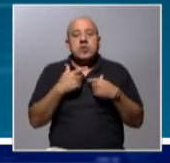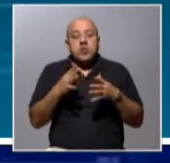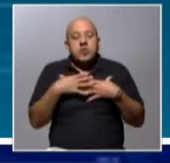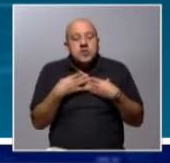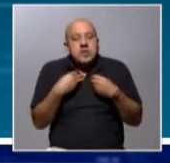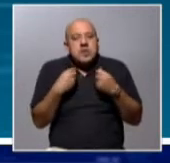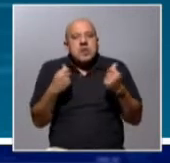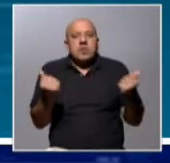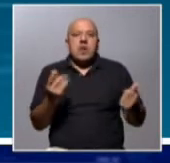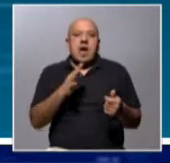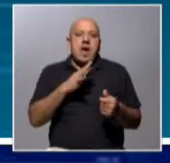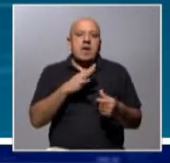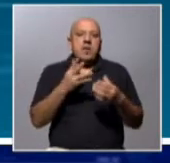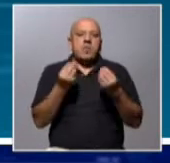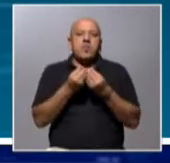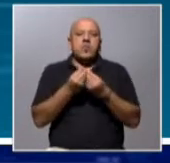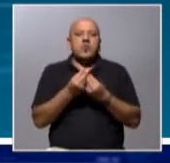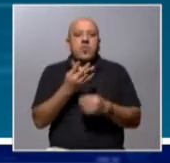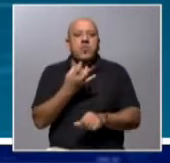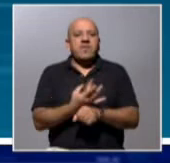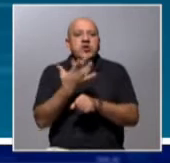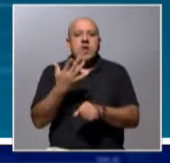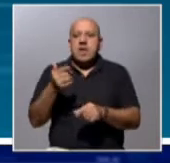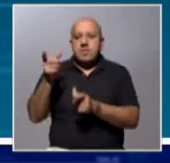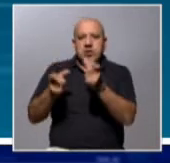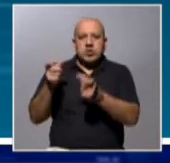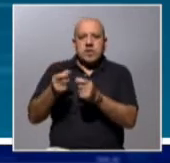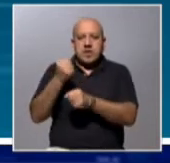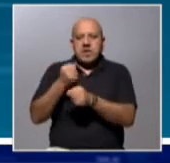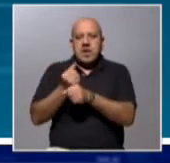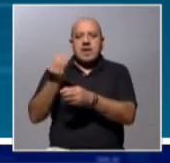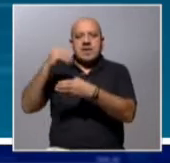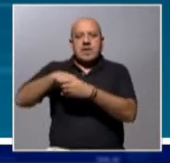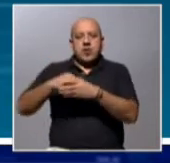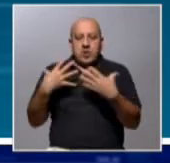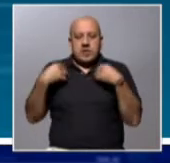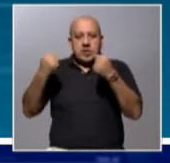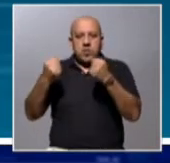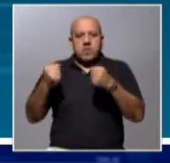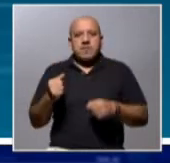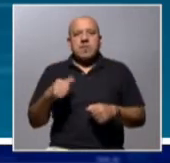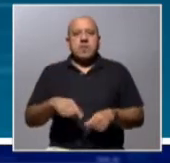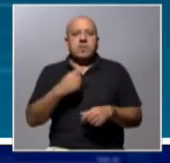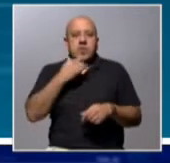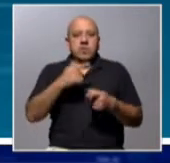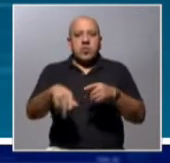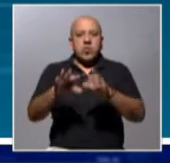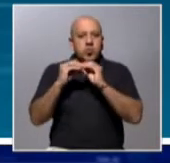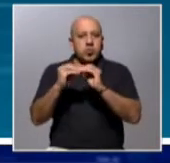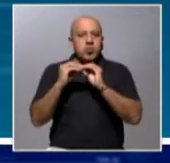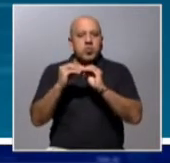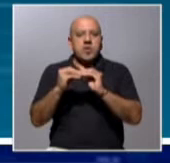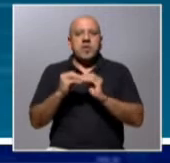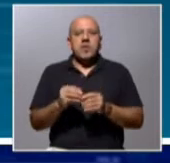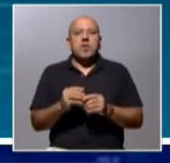hay muchos profesionales de la salud que están trabajando de forma online, que se consulte. Cuando uno siente que está desbordado,